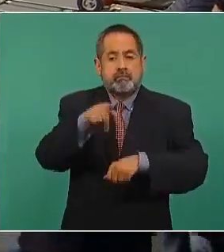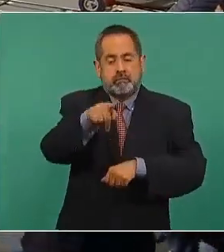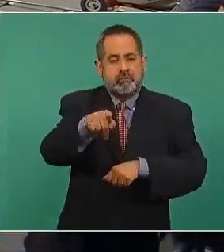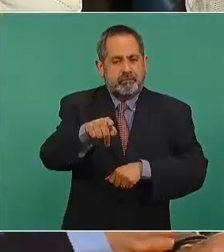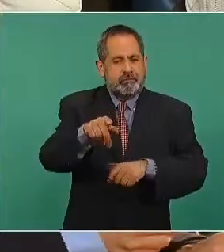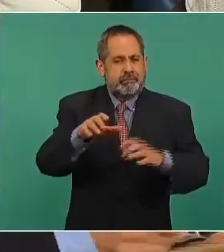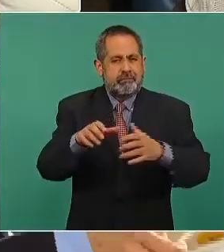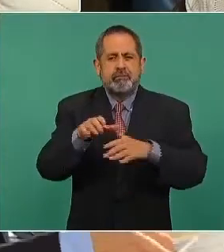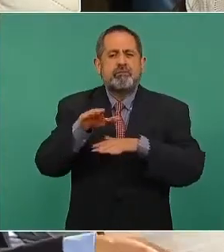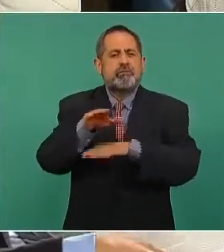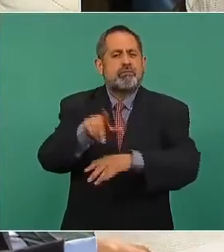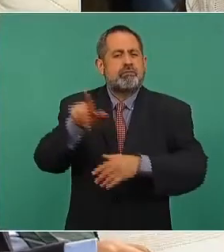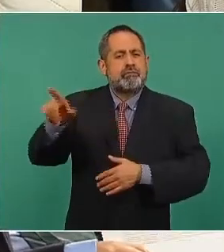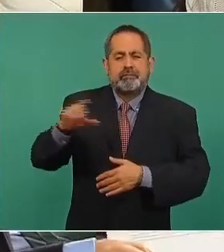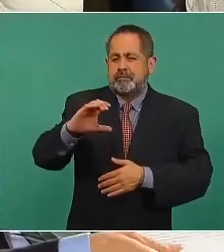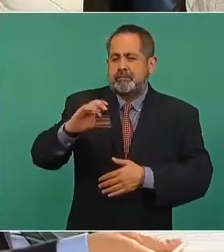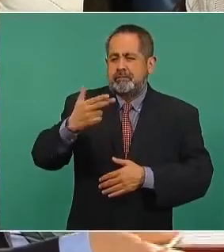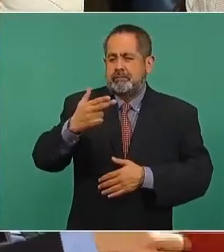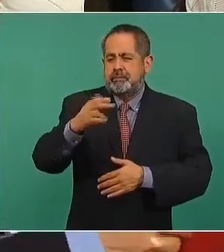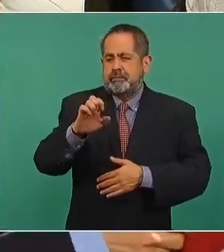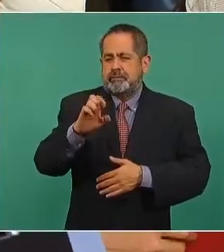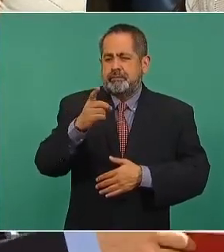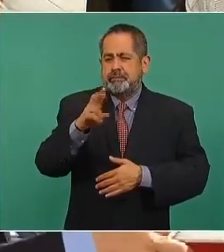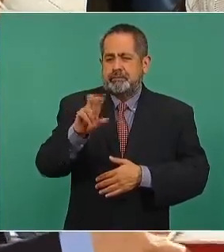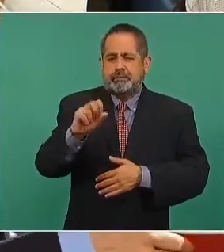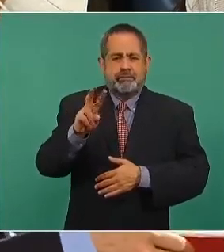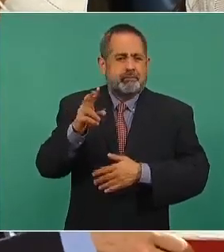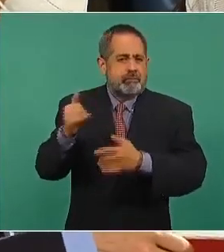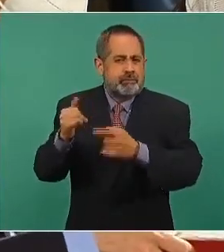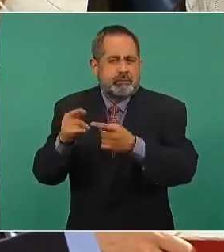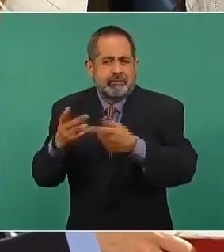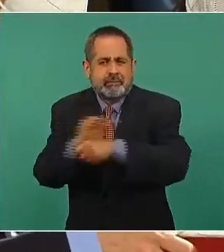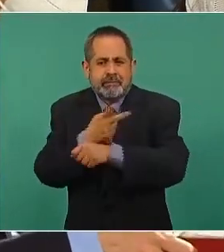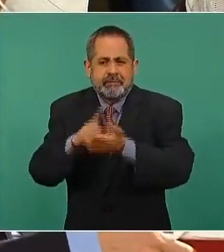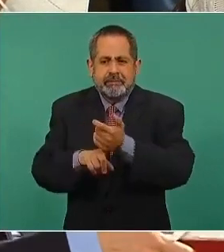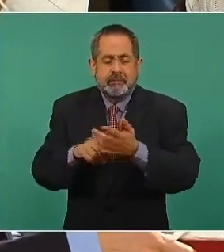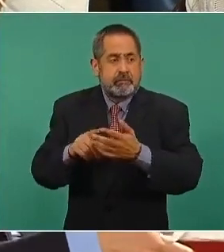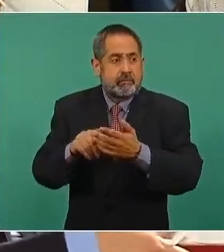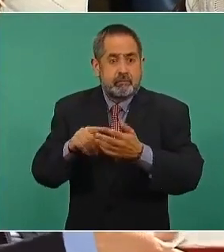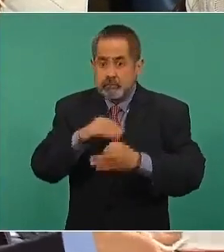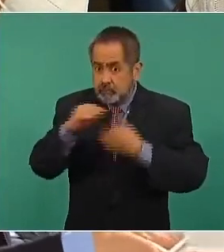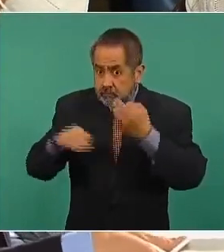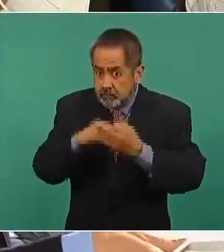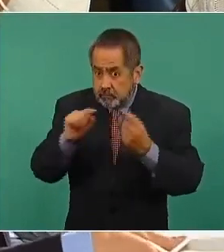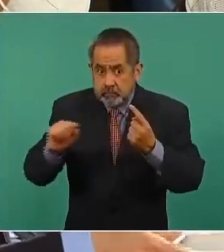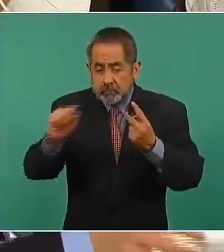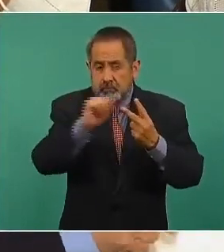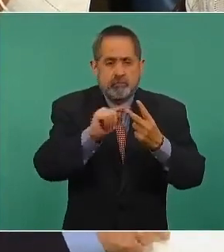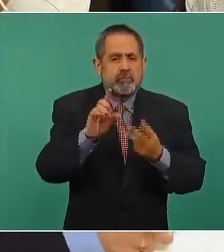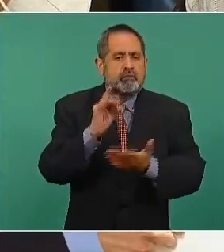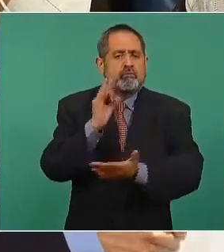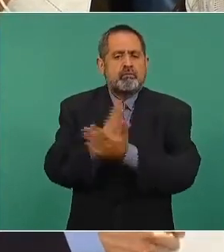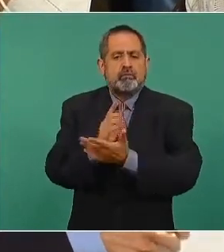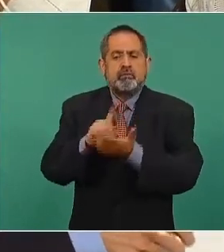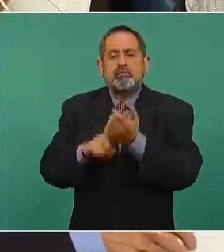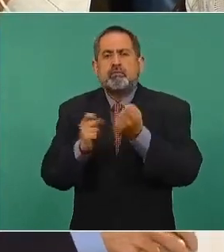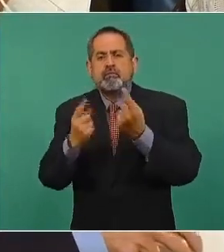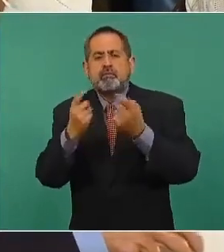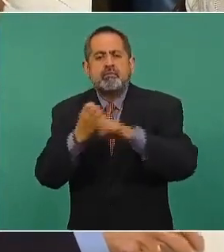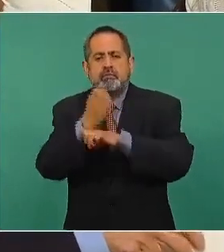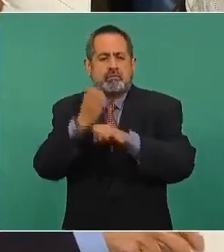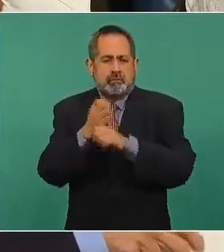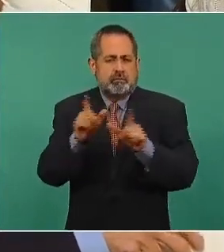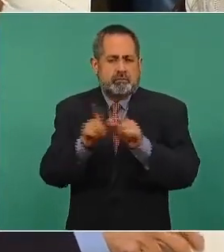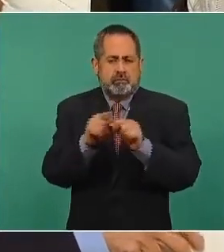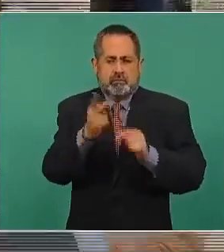de Chedraui que mencionaba. ¿En qué sucursales fue? ¿Si fue en todas las del país o fue únicamente en alguna entidad? Sería